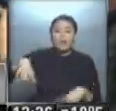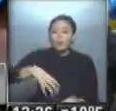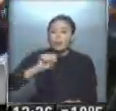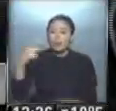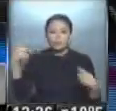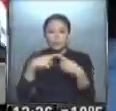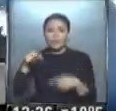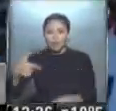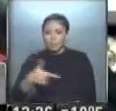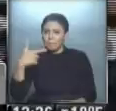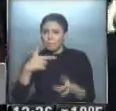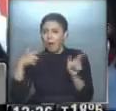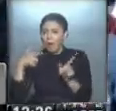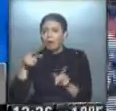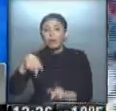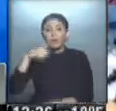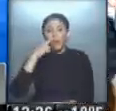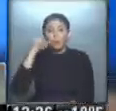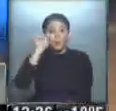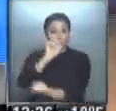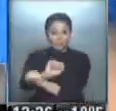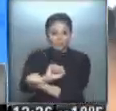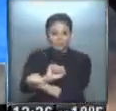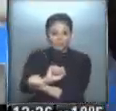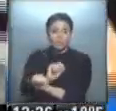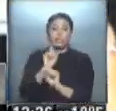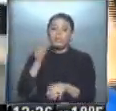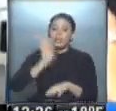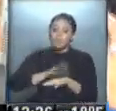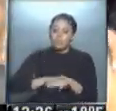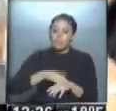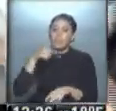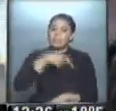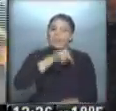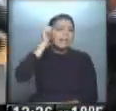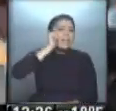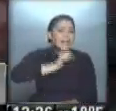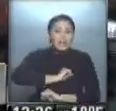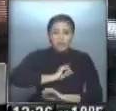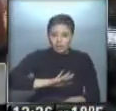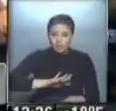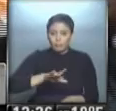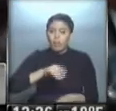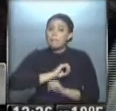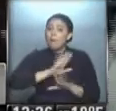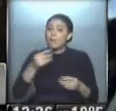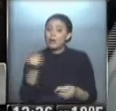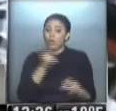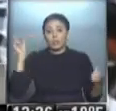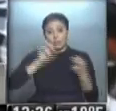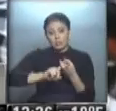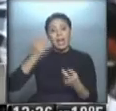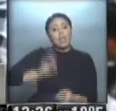le disparó el hombre está detenido y está imputado de lesiones graves calificadas por el vínculo se habían casado